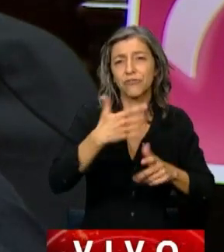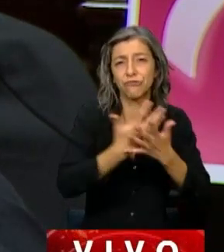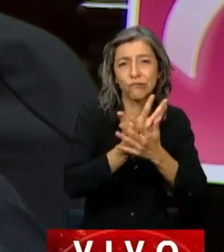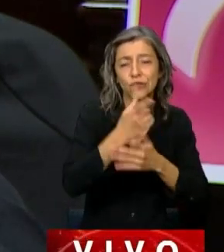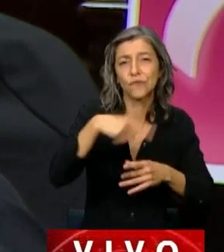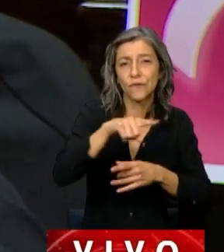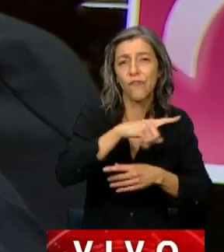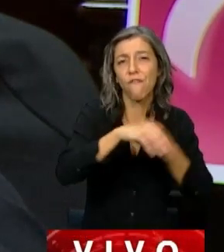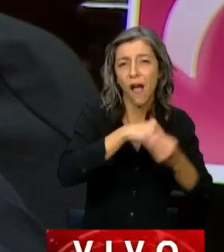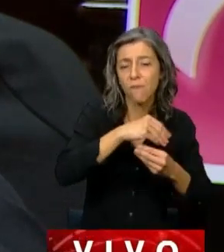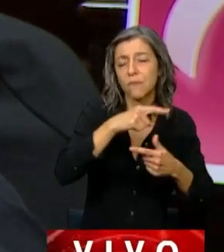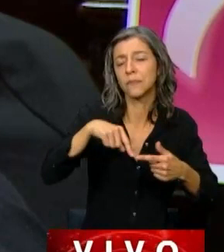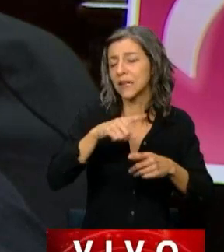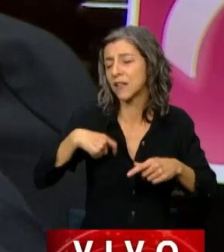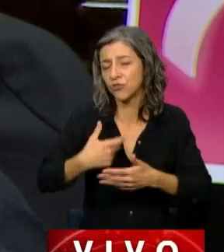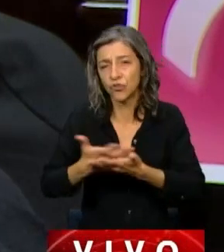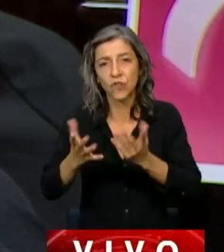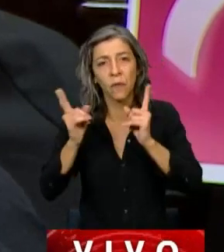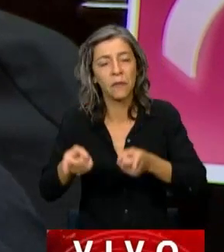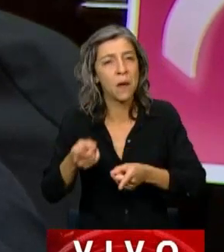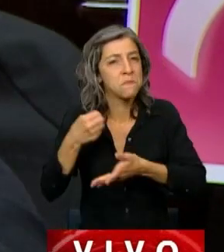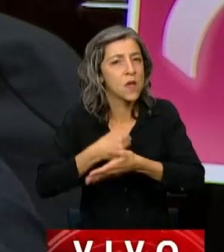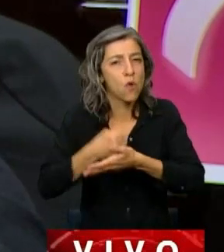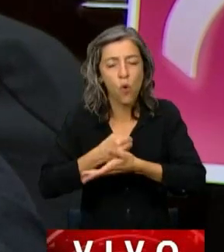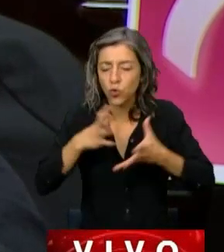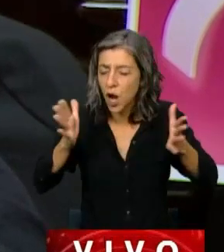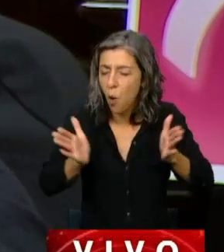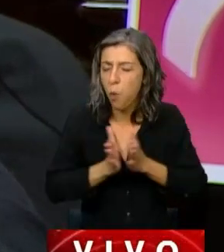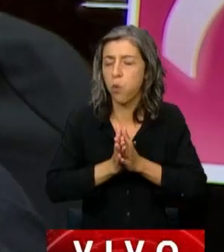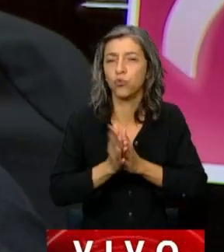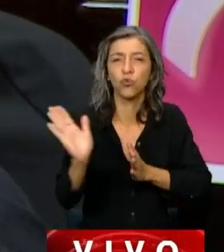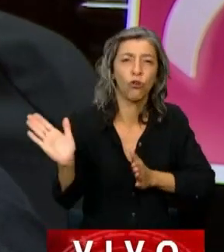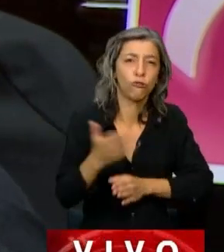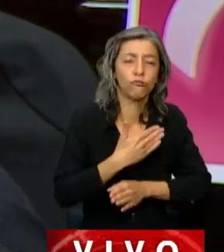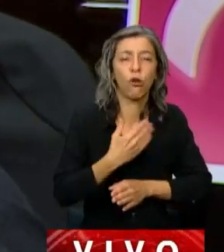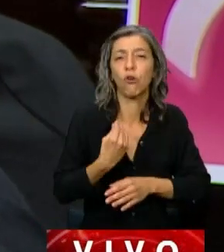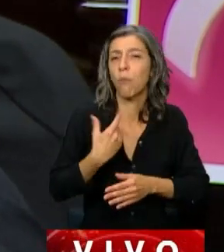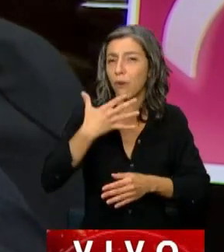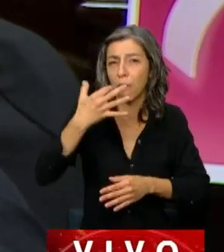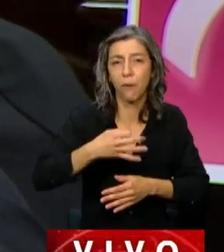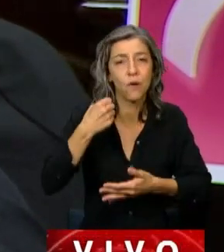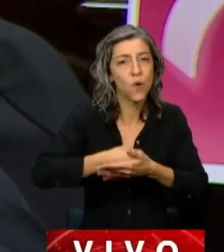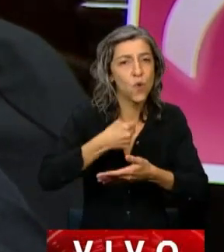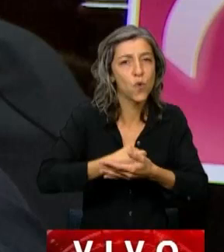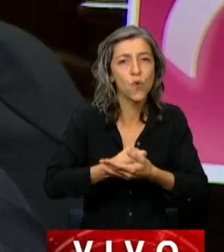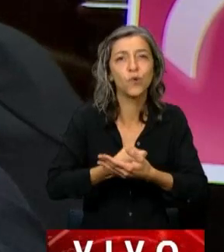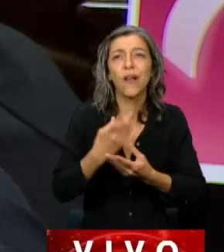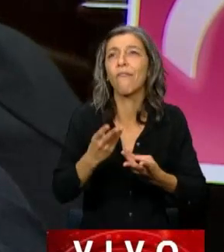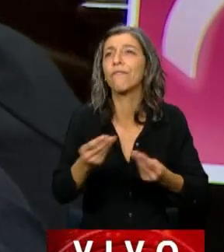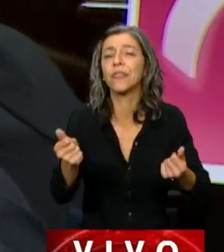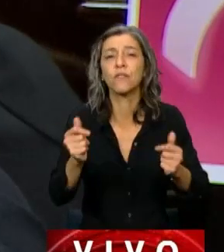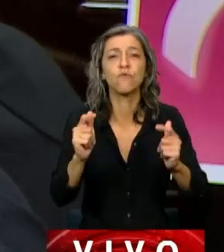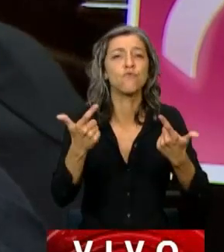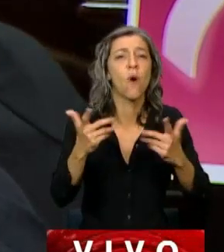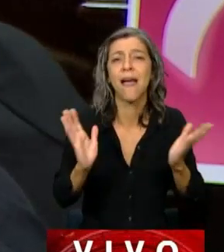acompañó en una lucha que nunca se termina, porque todos debieran entender que estas